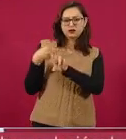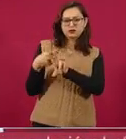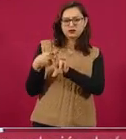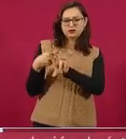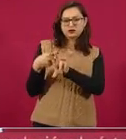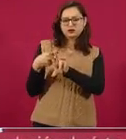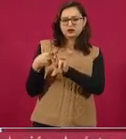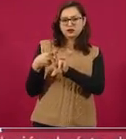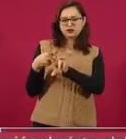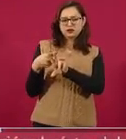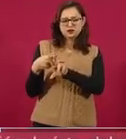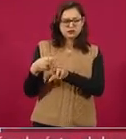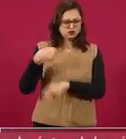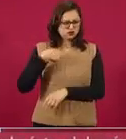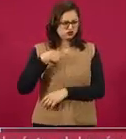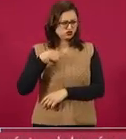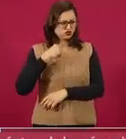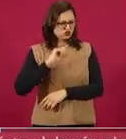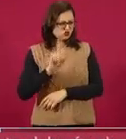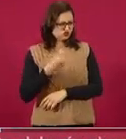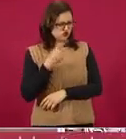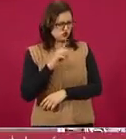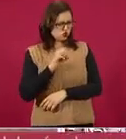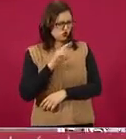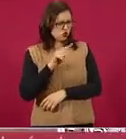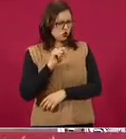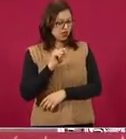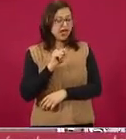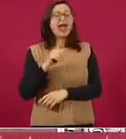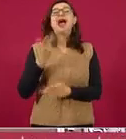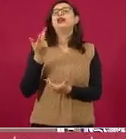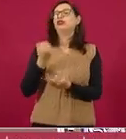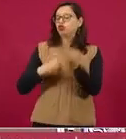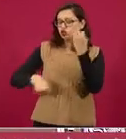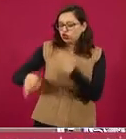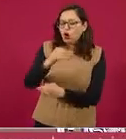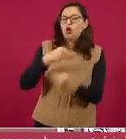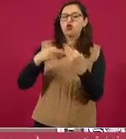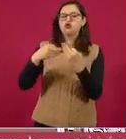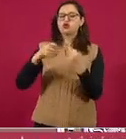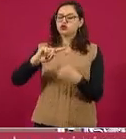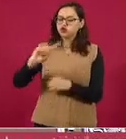algo así como yo soy Loret, ¿o cómo? Todos somos Loret.